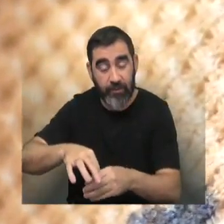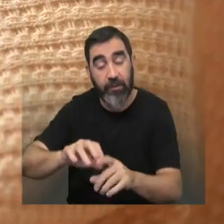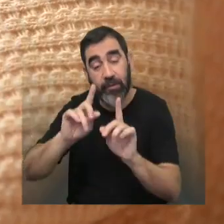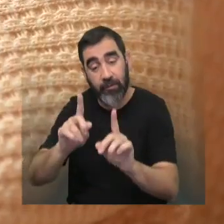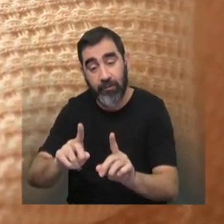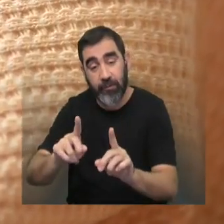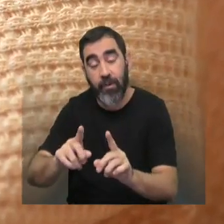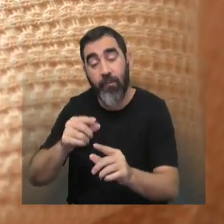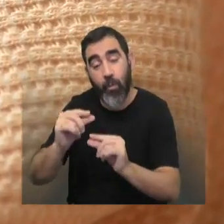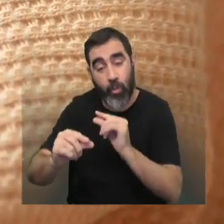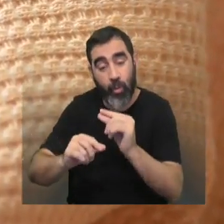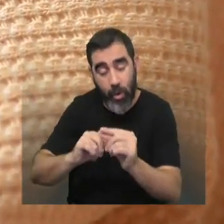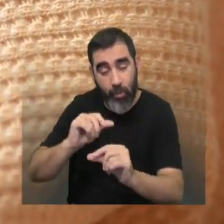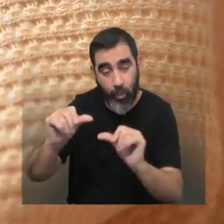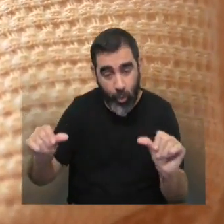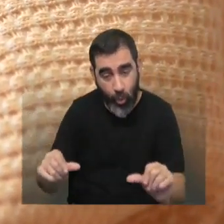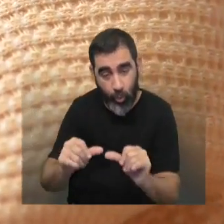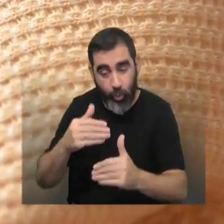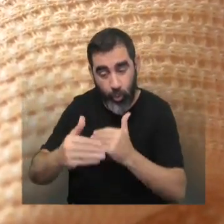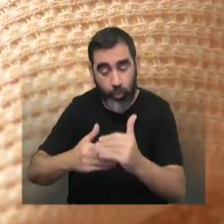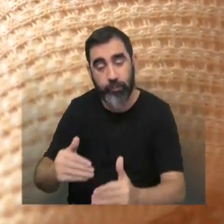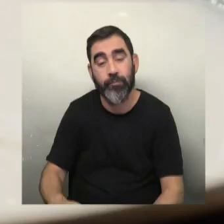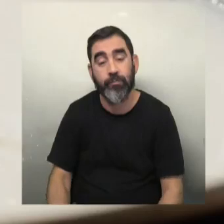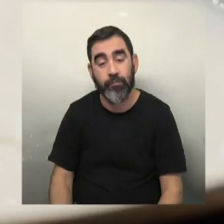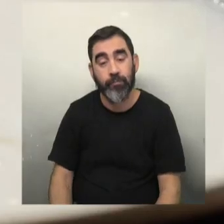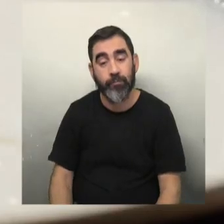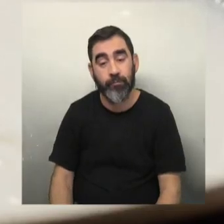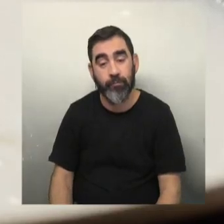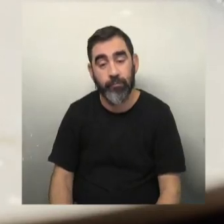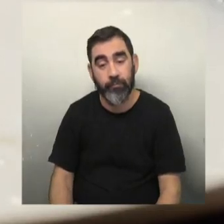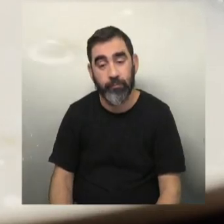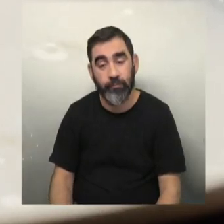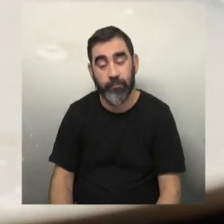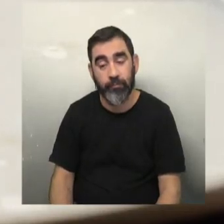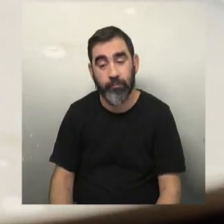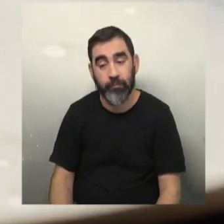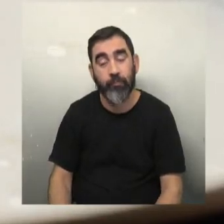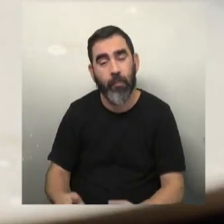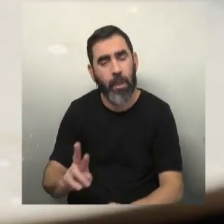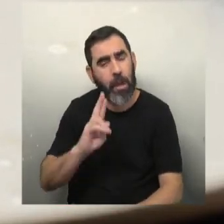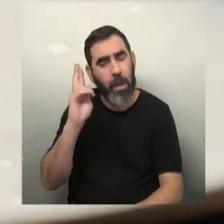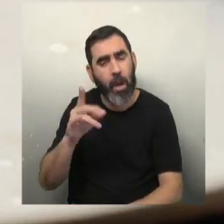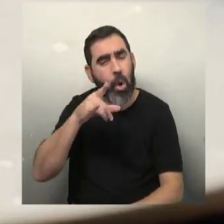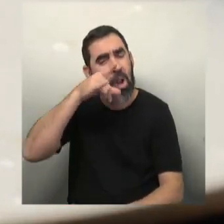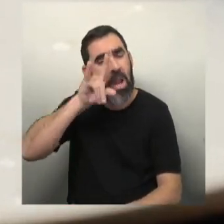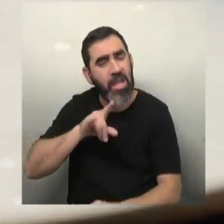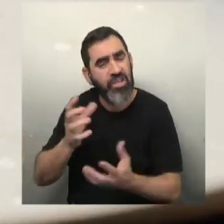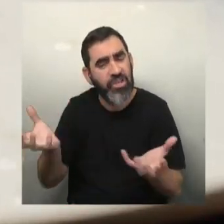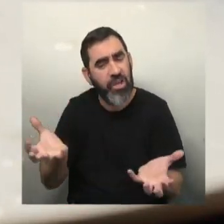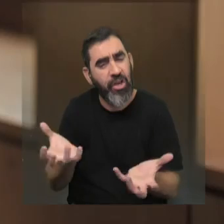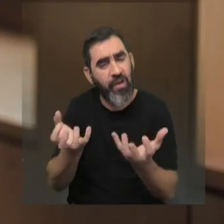otro lo van a ir llevando. Es un poco particular y llama la atención el uso de la leche